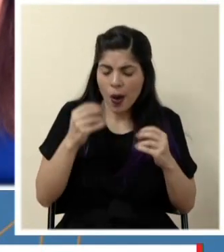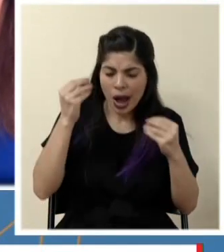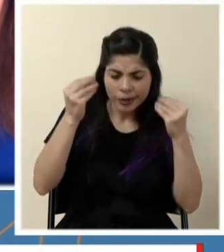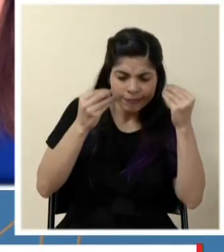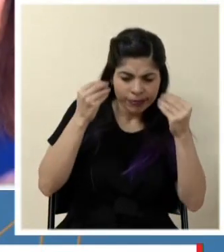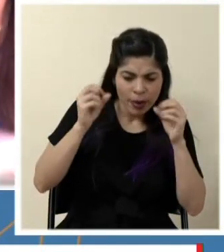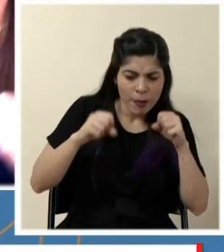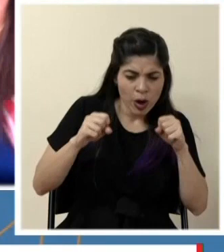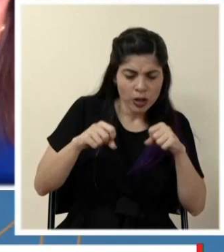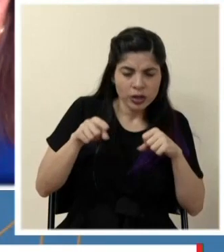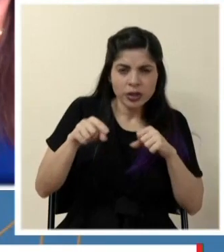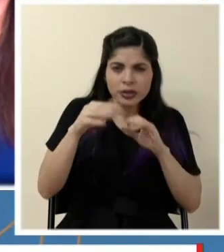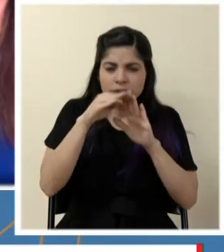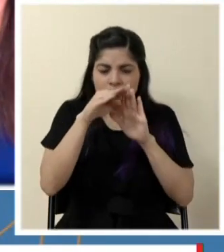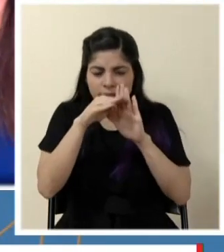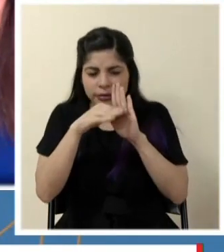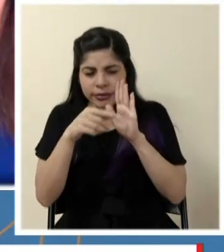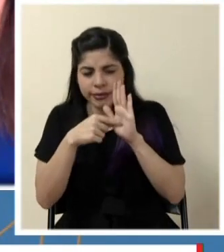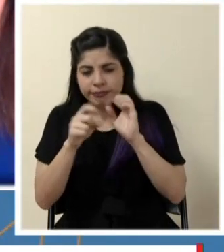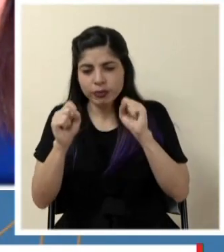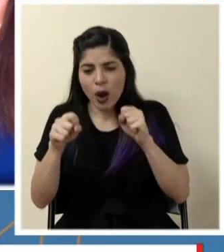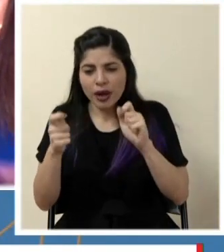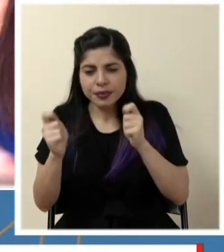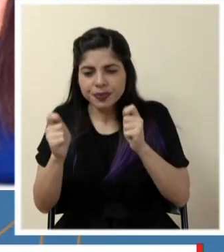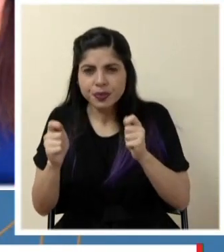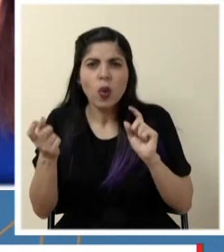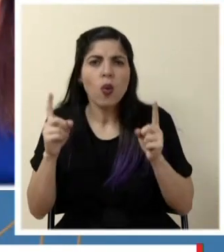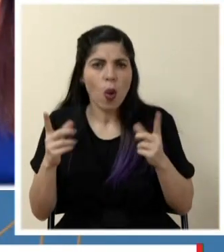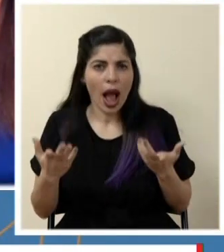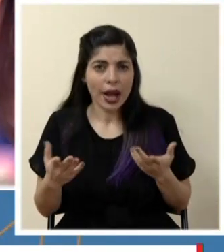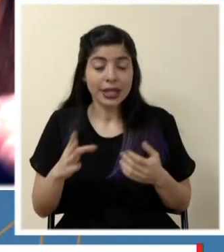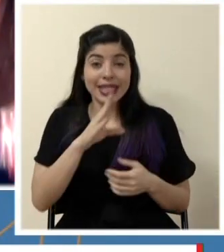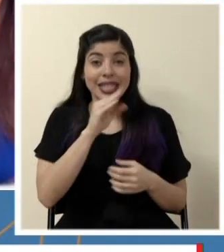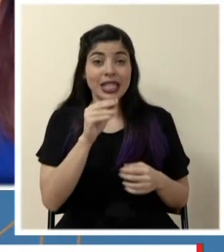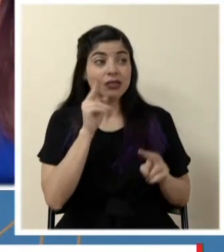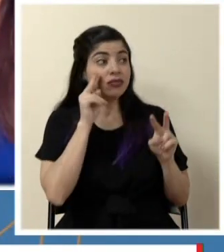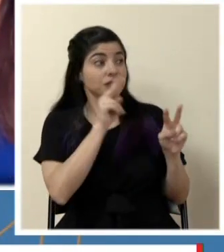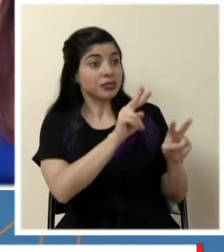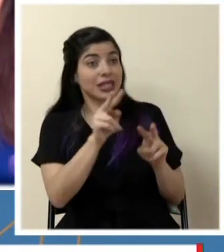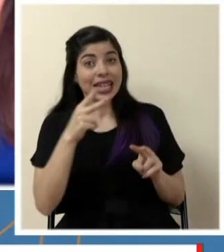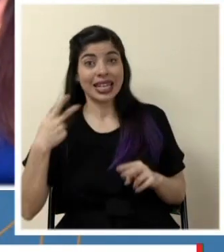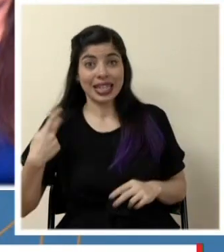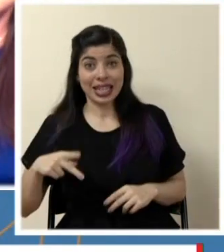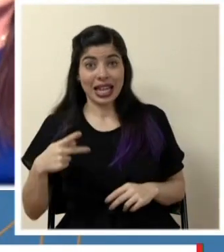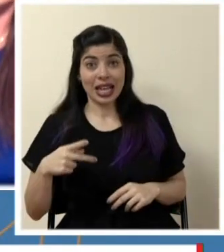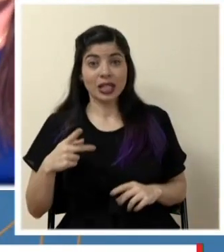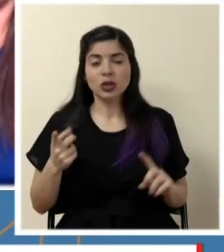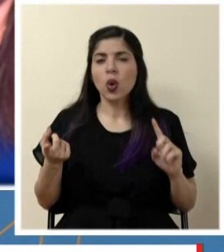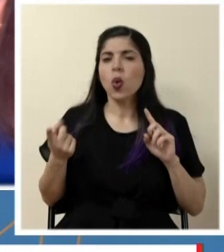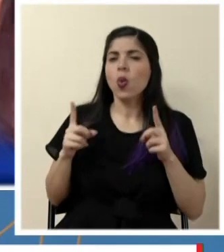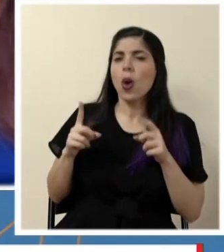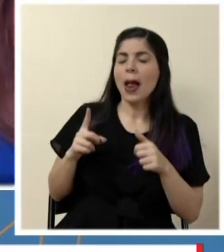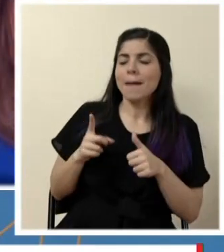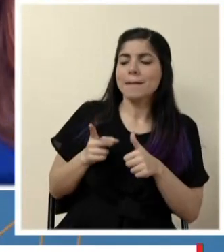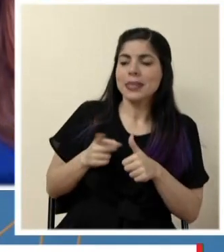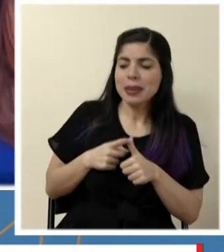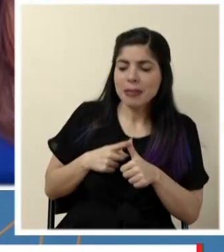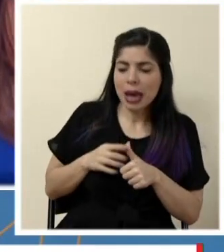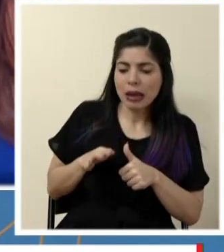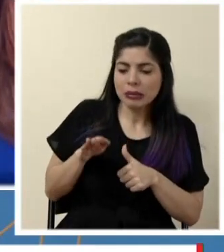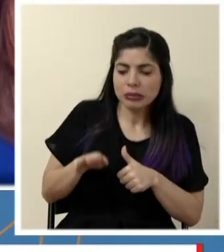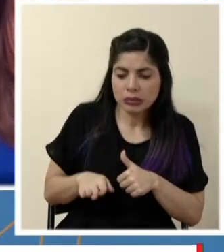este momento? Esas medidas que se podrían modificar. Y de acuerdo al riesgo, ¿cuáles podrían ser las primeras? ¿Cuáles